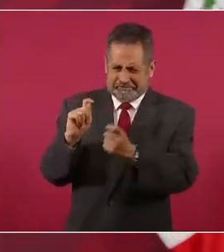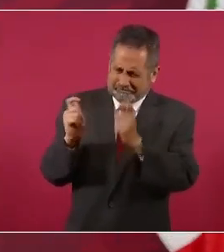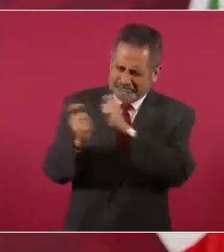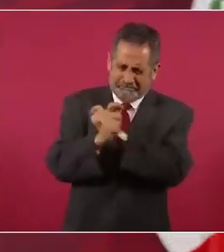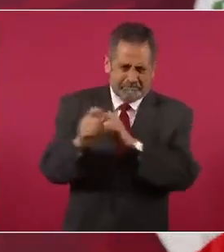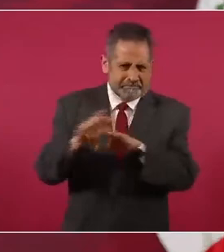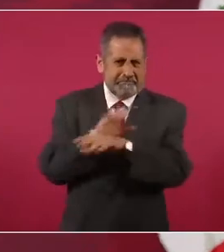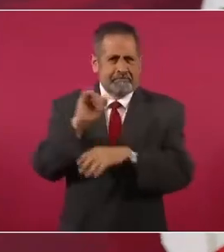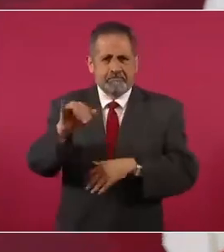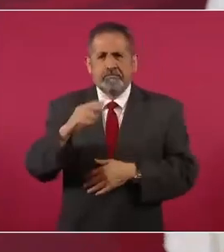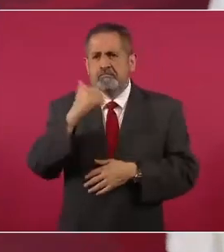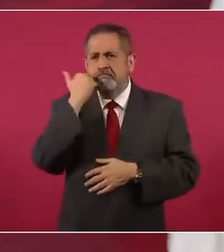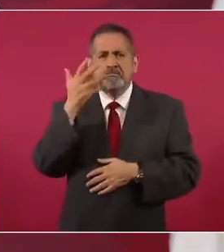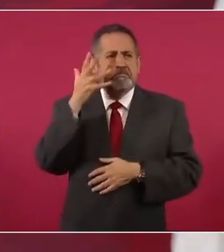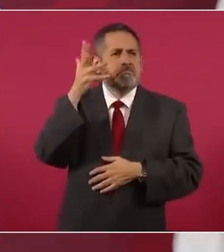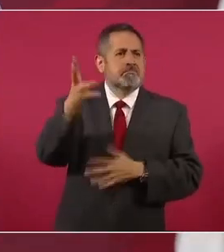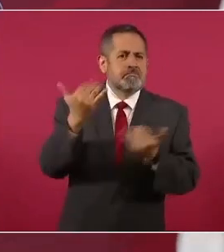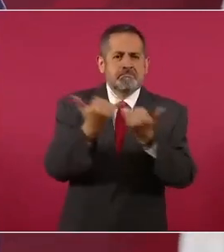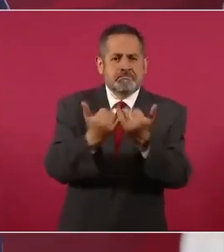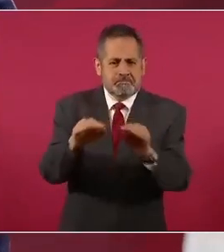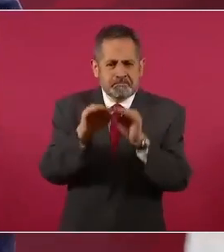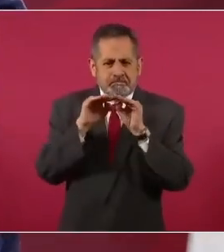que quiere la igualdad,